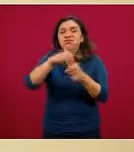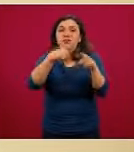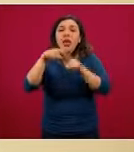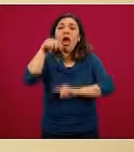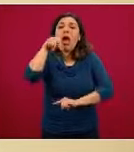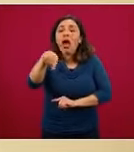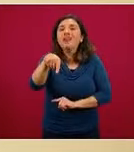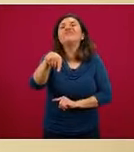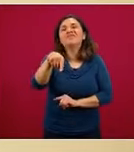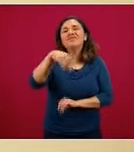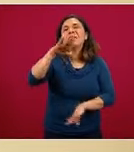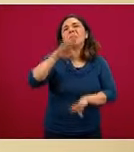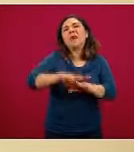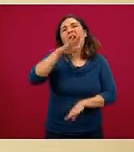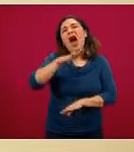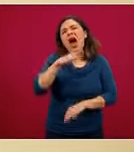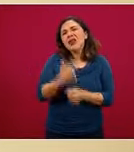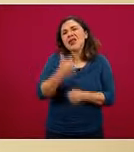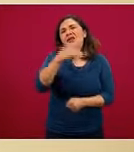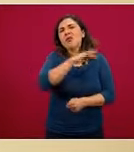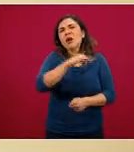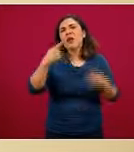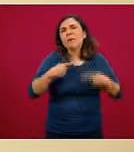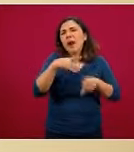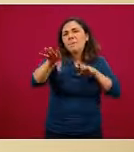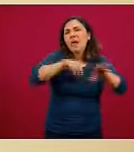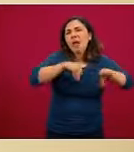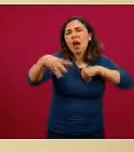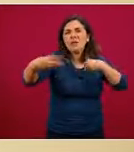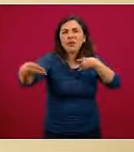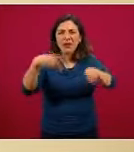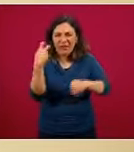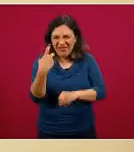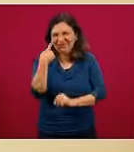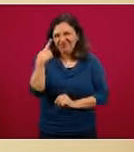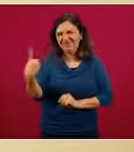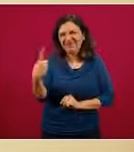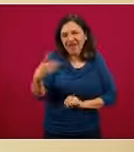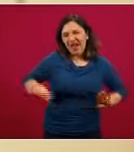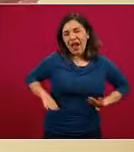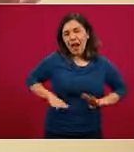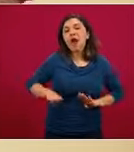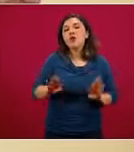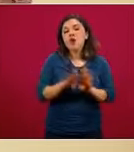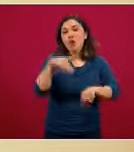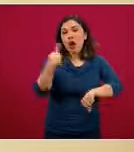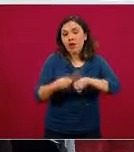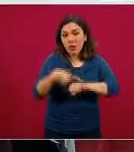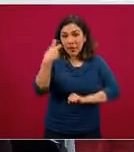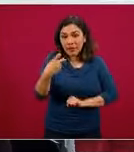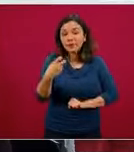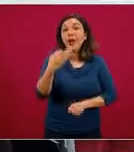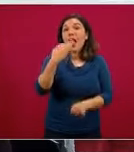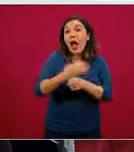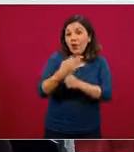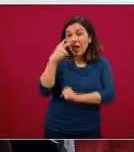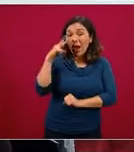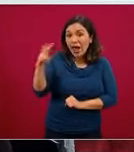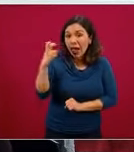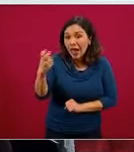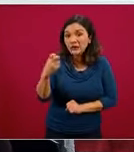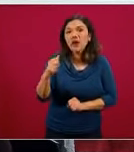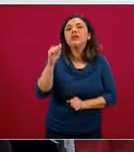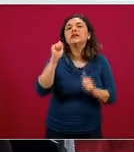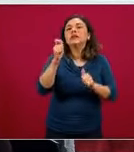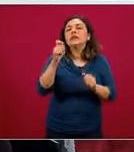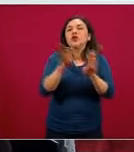lógicamente contribuye, favorece a la transmisión y por lo tanto a los contagios de la enfermedad. En este caso, lógicamente, el